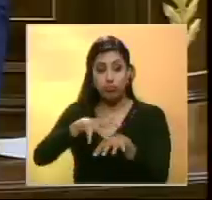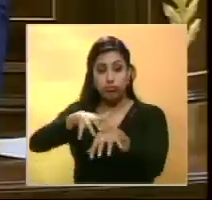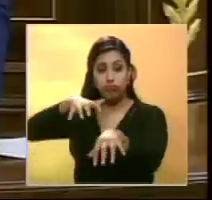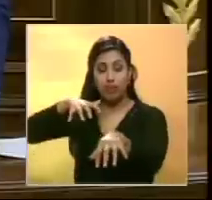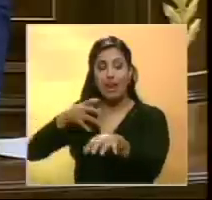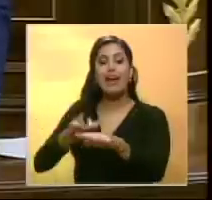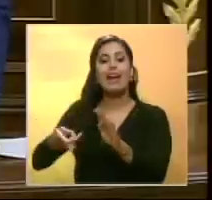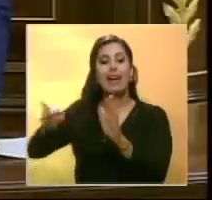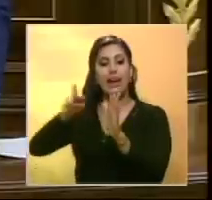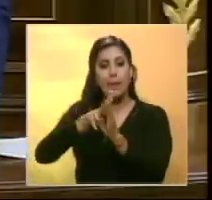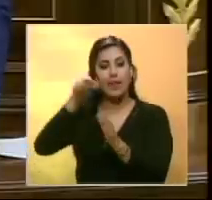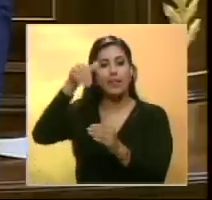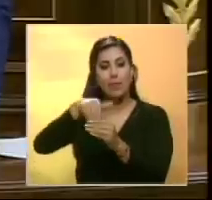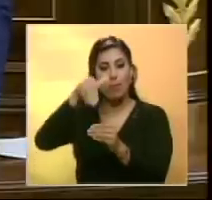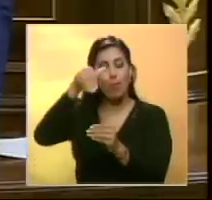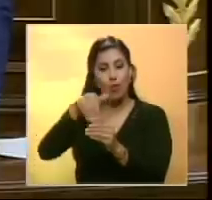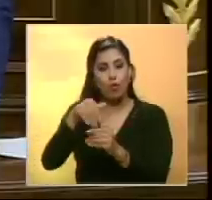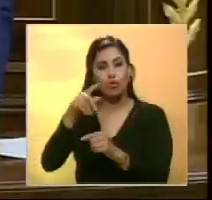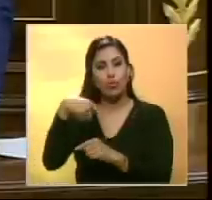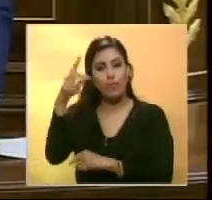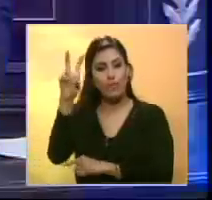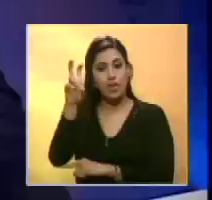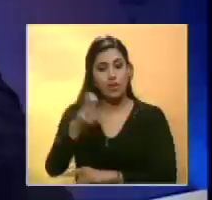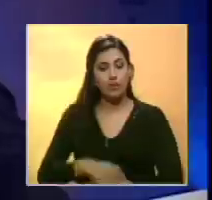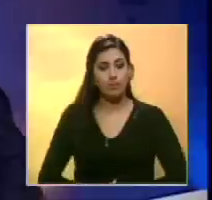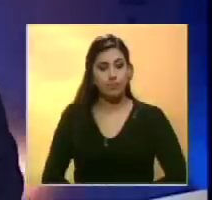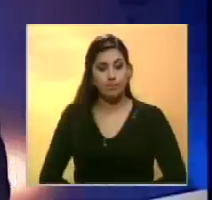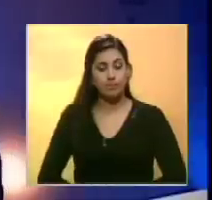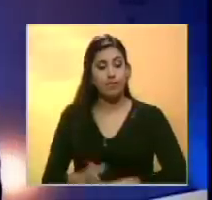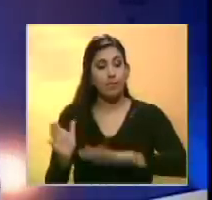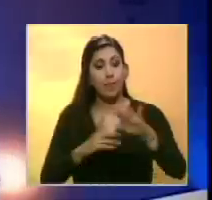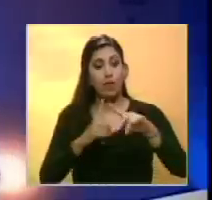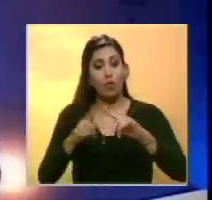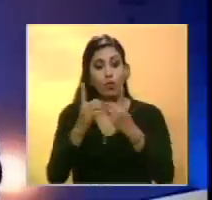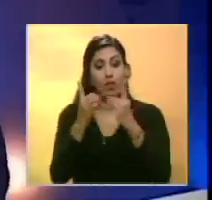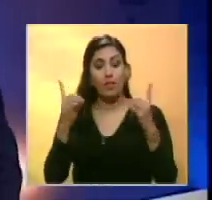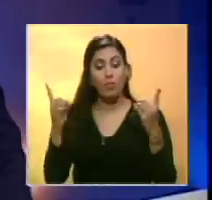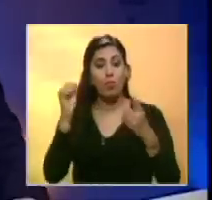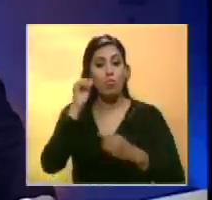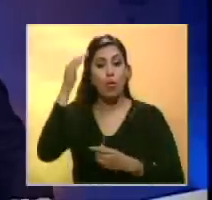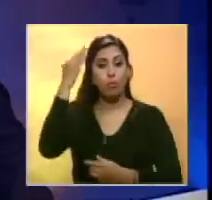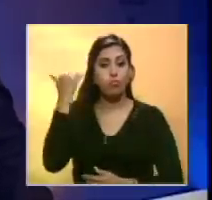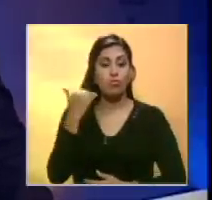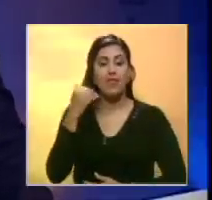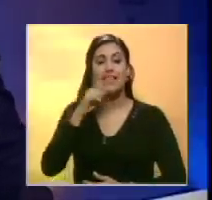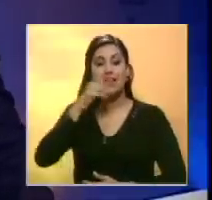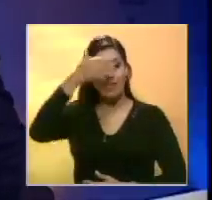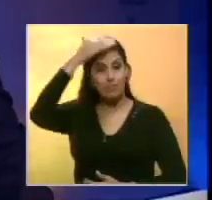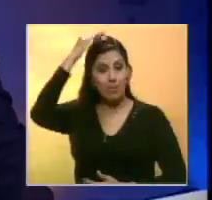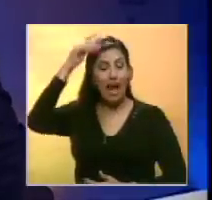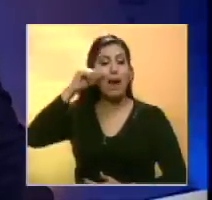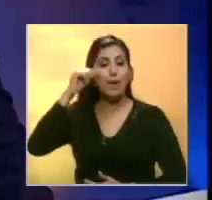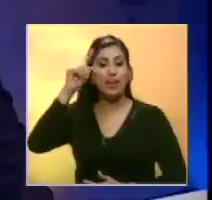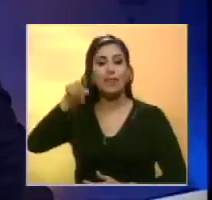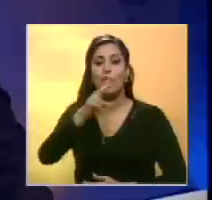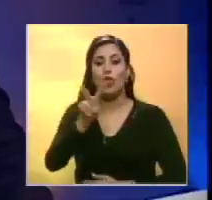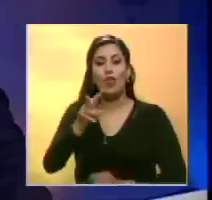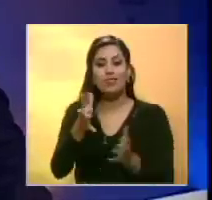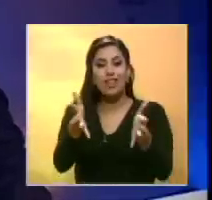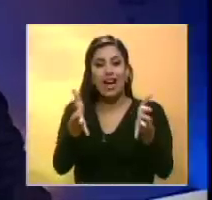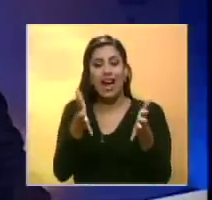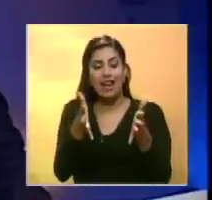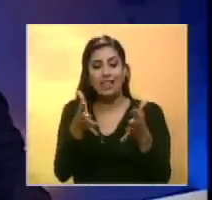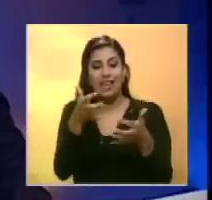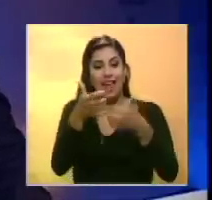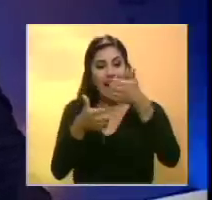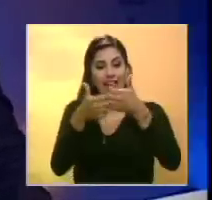se repetiría la votación el día viernes. La demócrata Hillary Clinton y el republicano Donald Trump fueron los ganadores en las